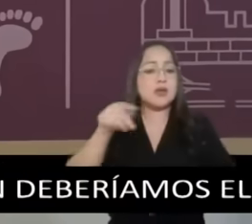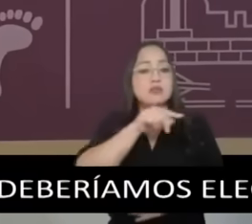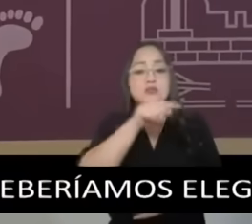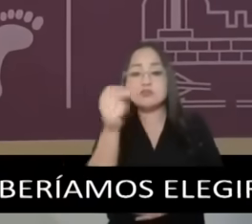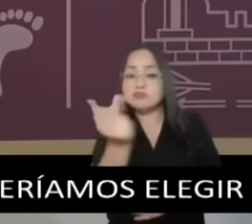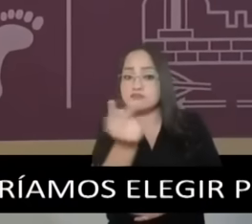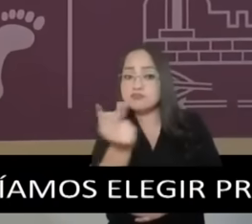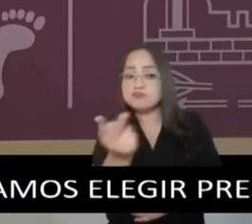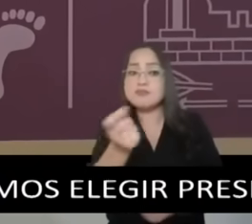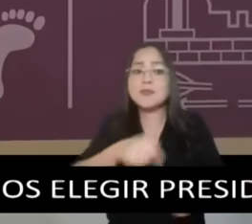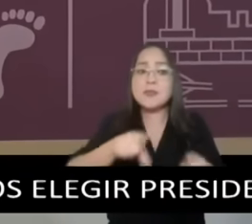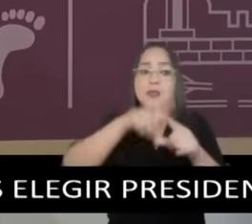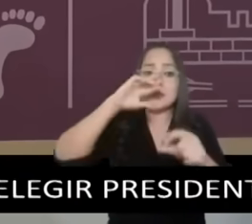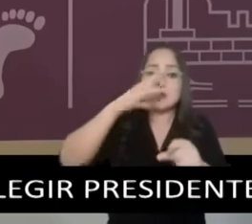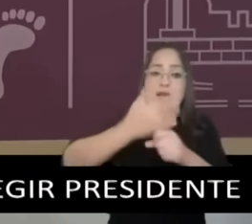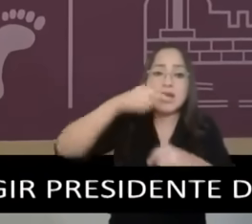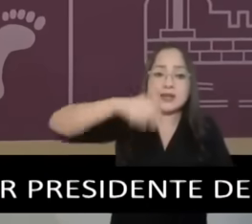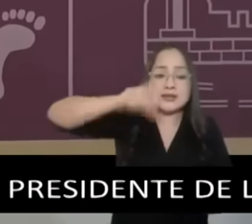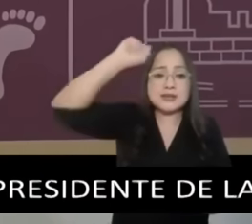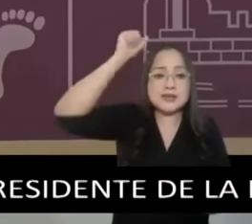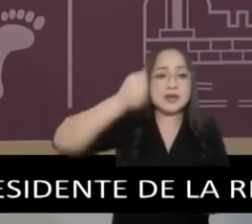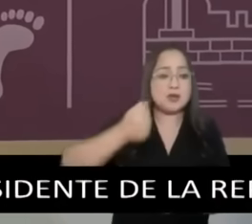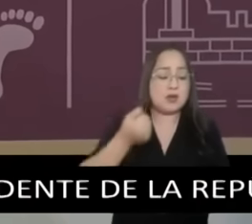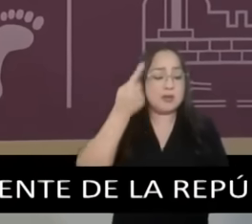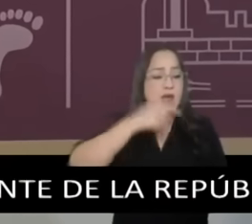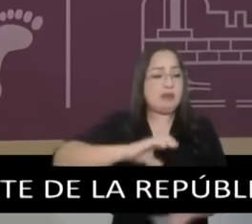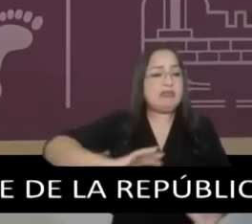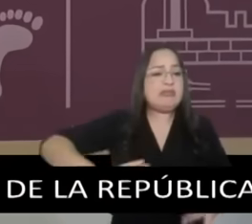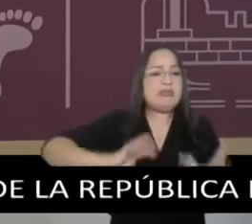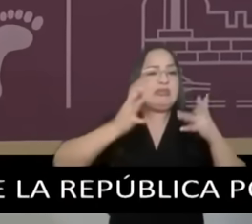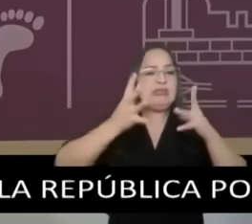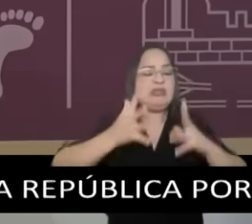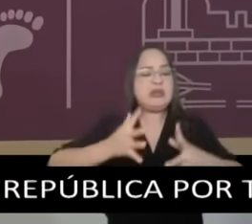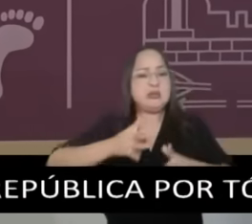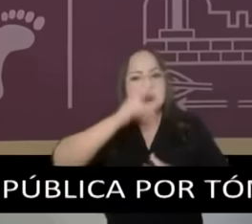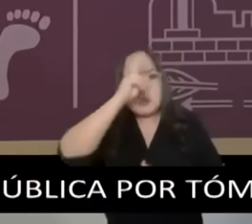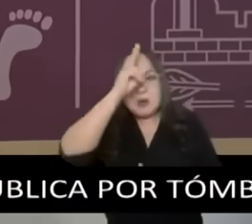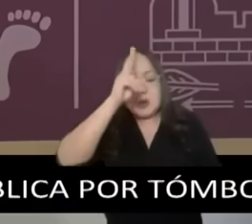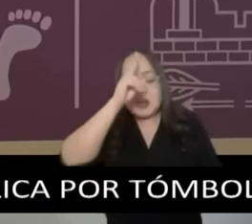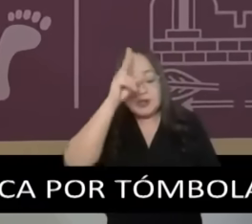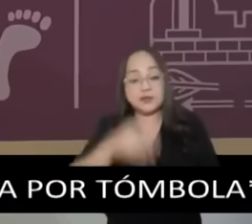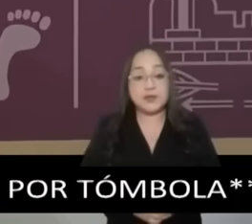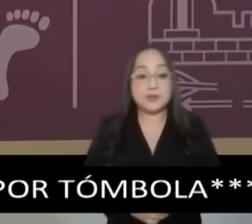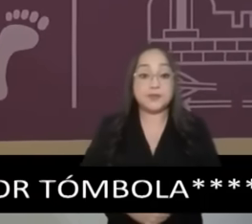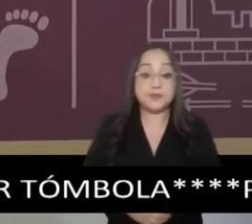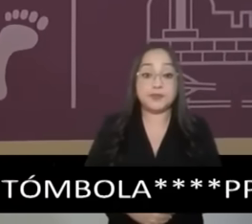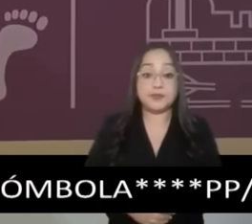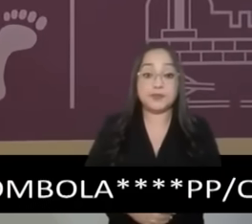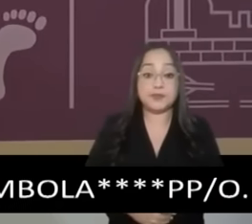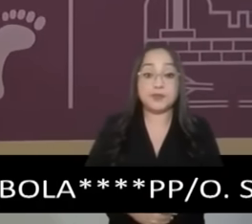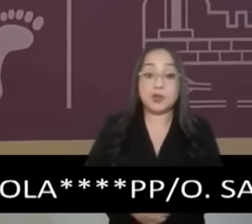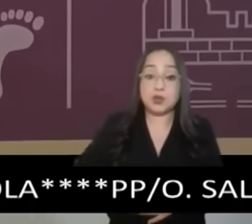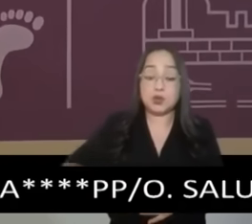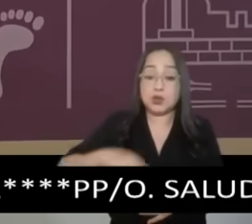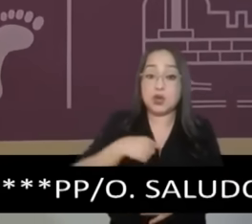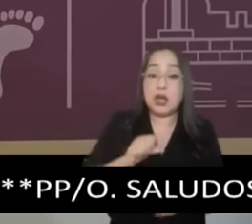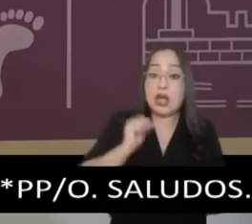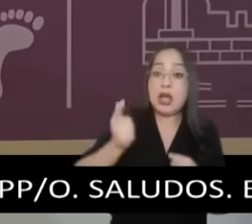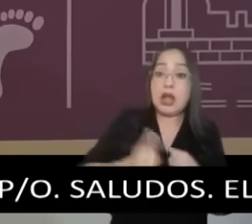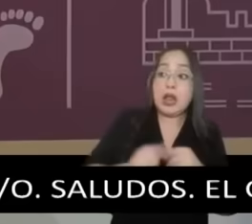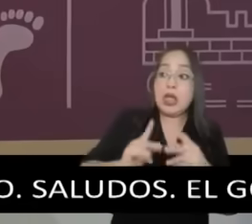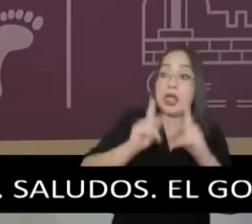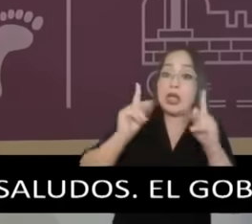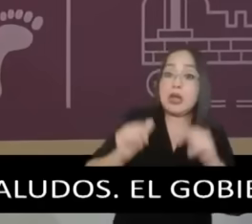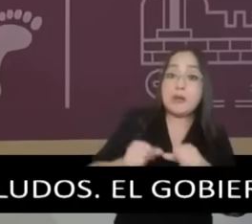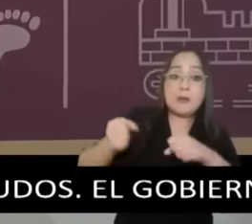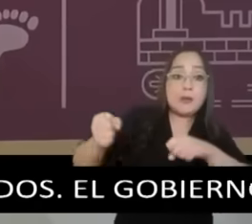estas aseveraciones que se hacen en estos reportajes. Sí, él está denunciando incluso ataques políticos en su